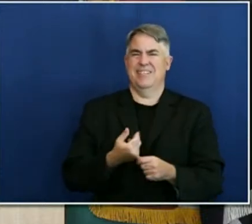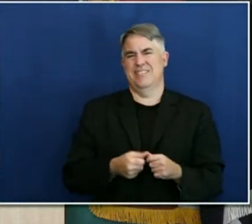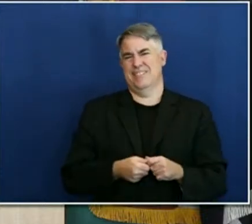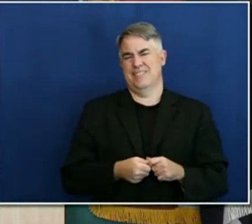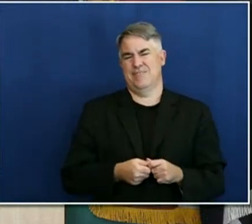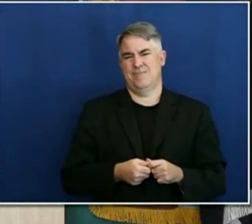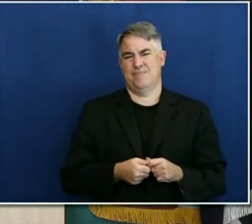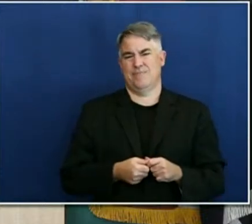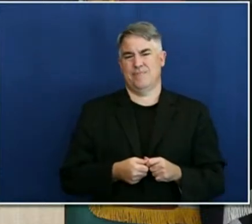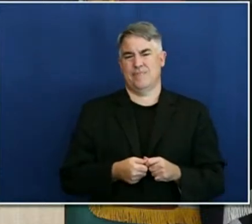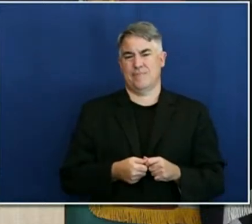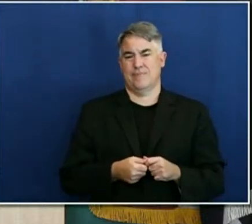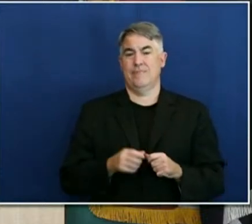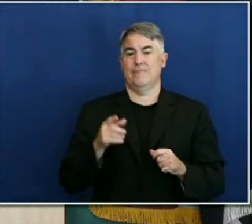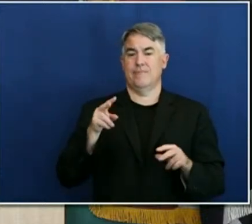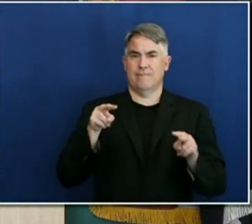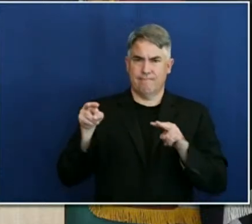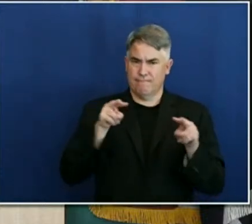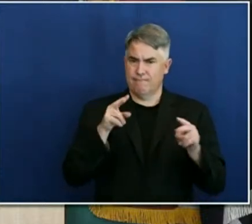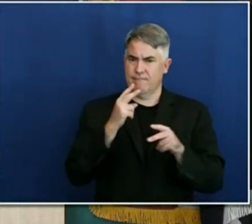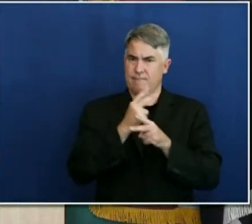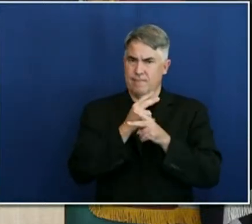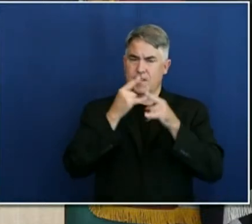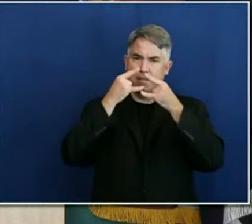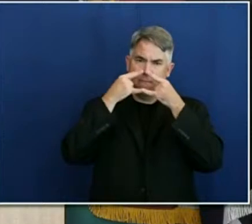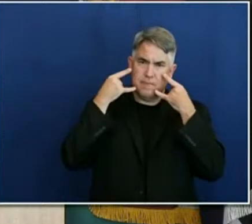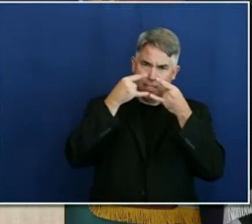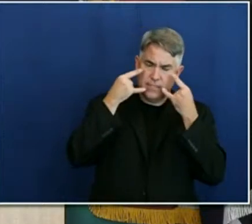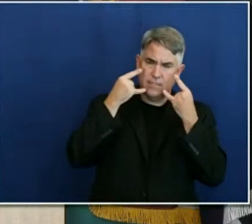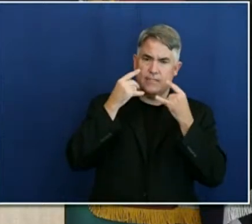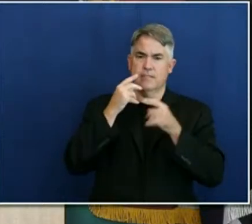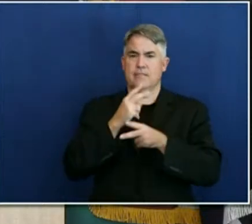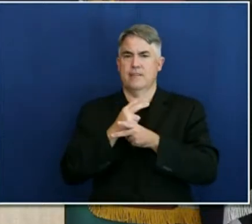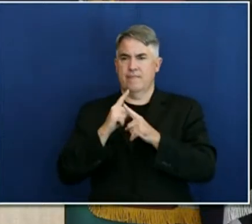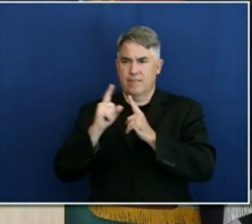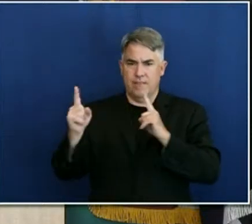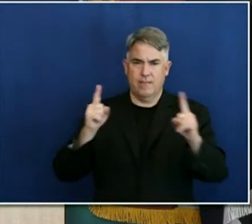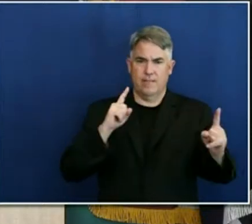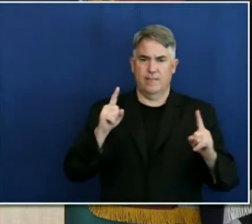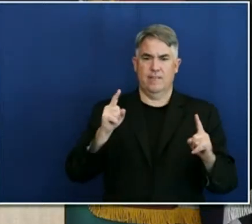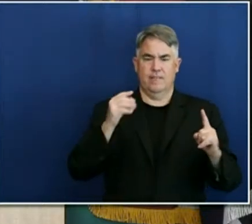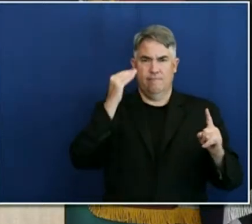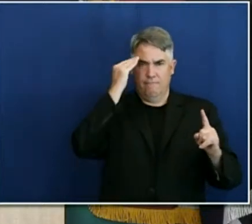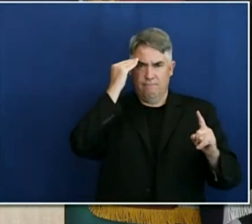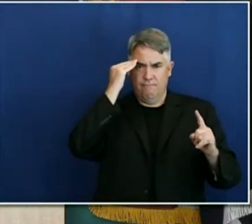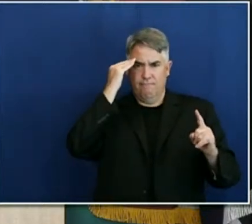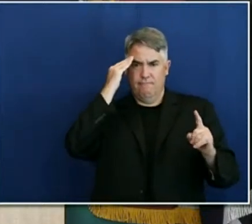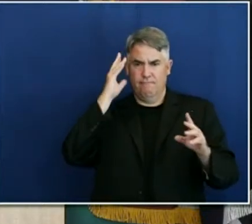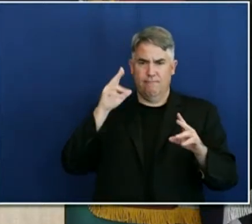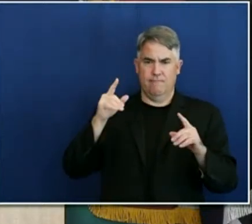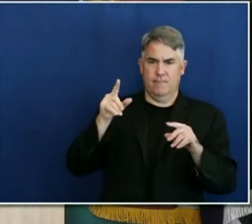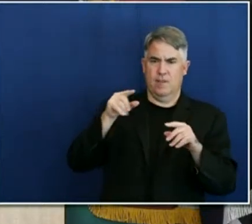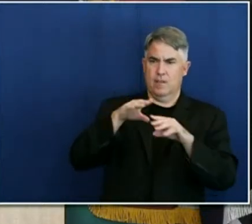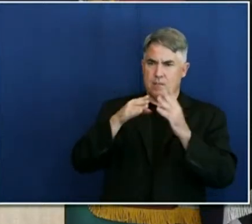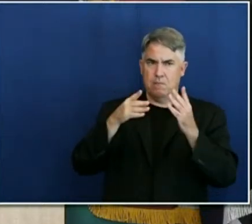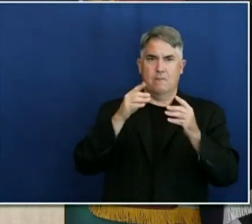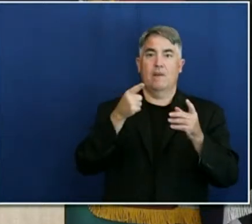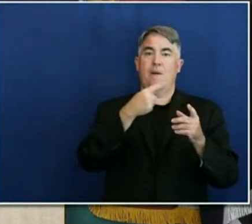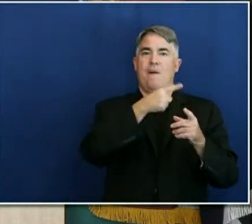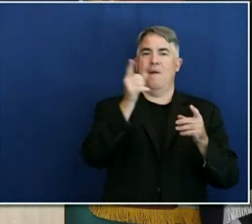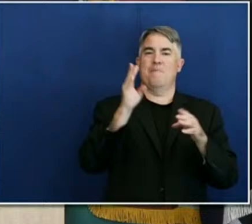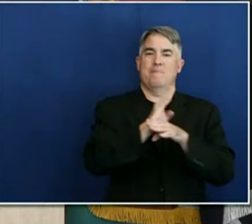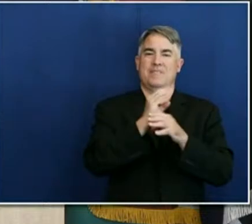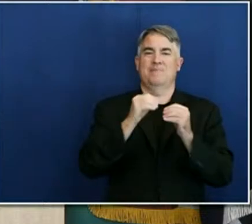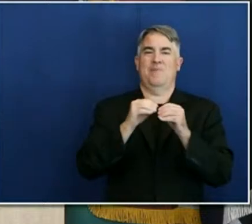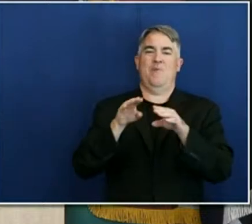lower your guard, and we continue to do whatever we can so that we are making sure that our communities and businesses can recover and become vibrant communities as